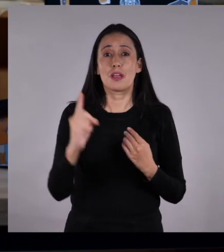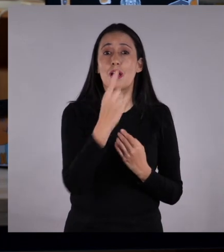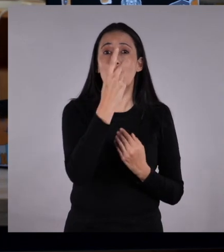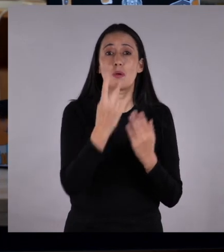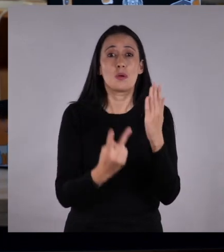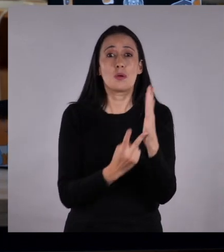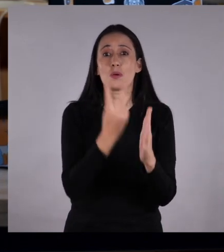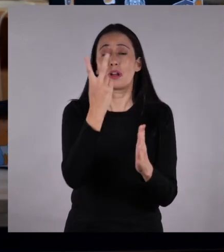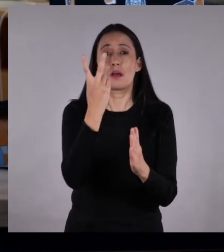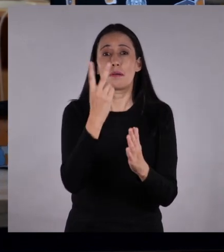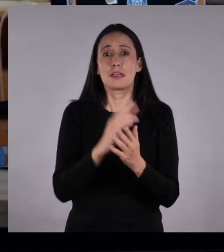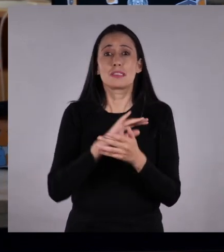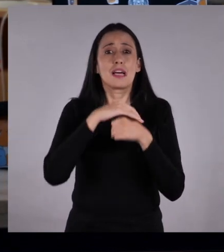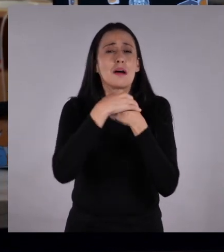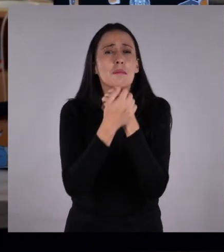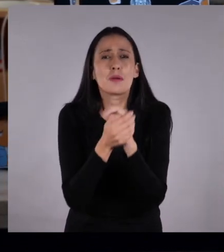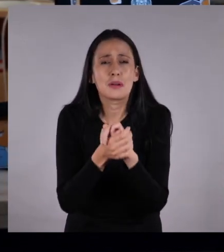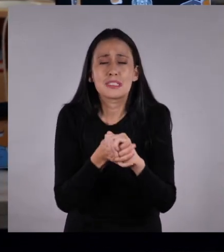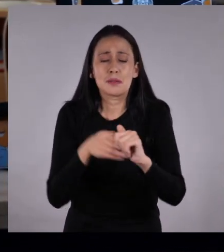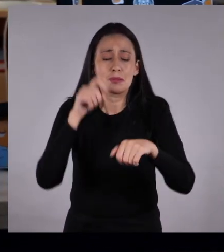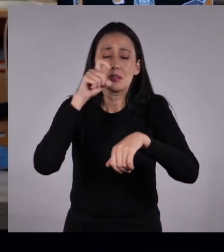con los seres queridos.